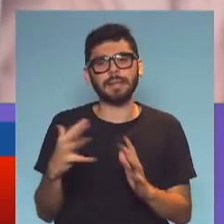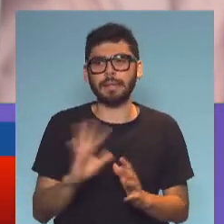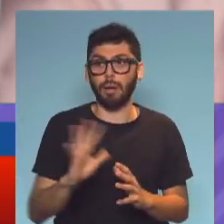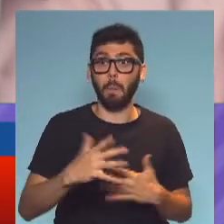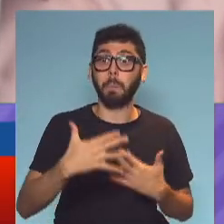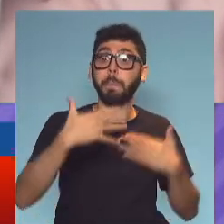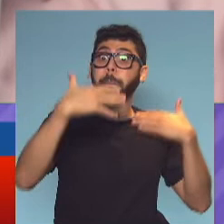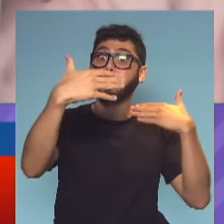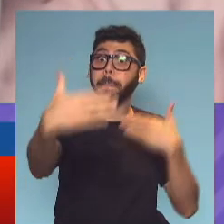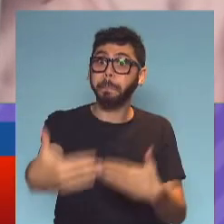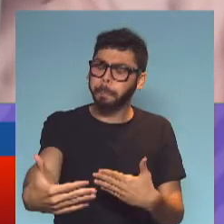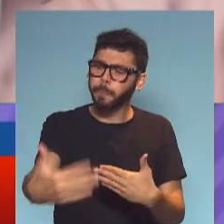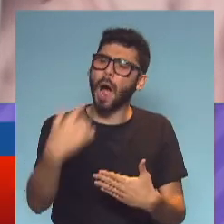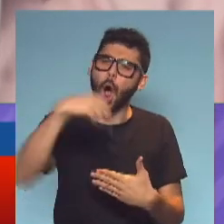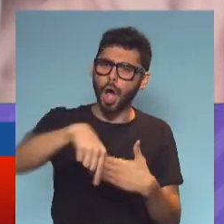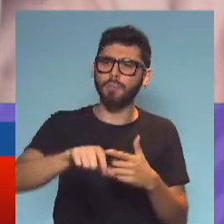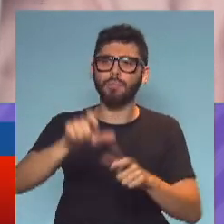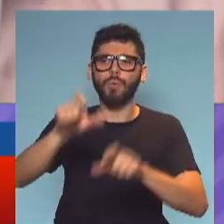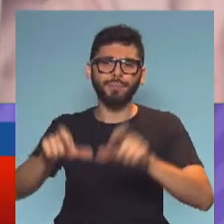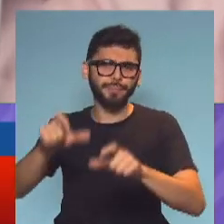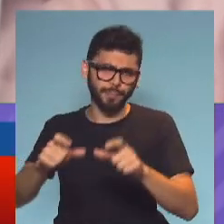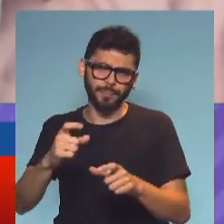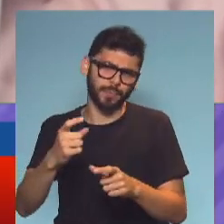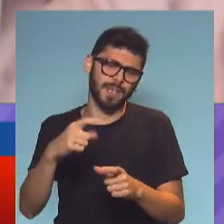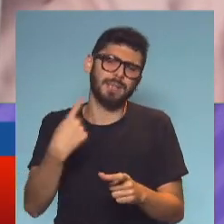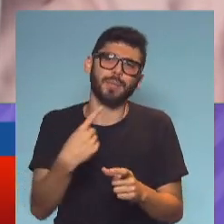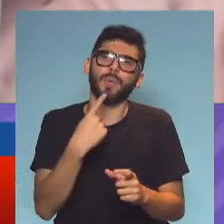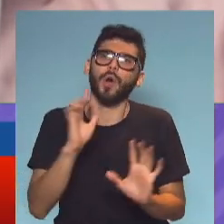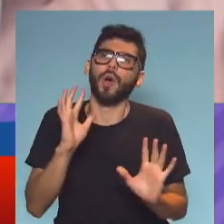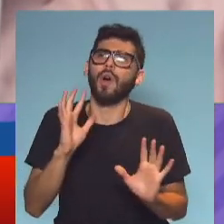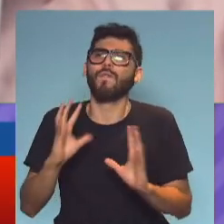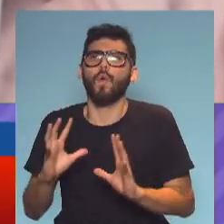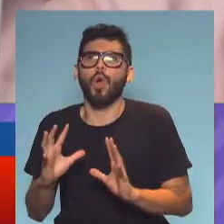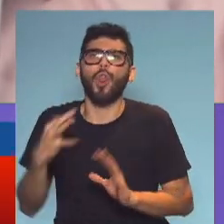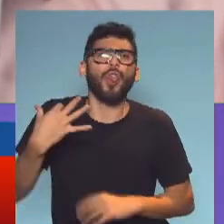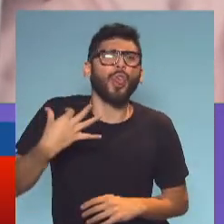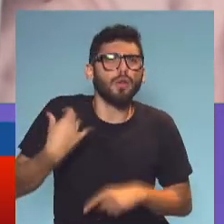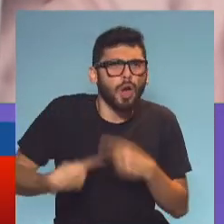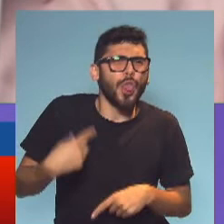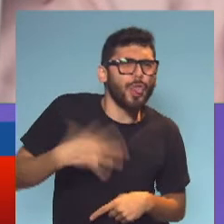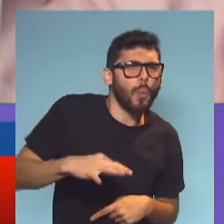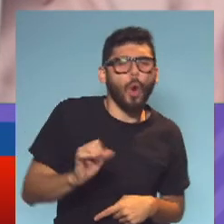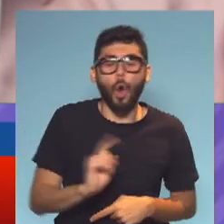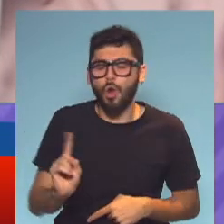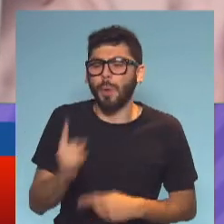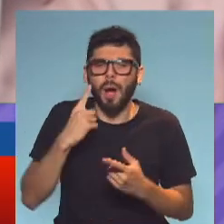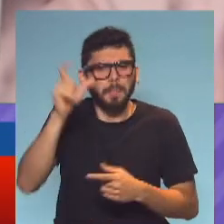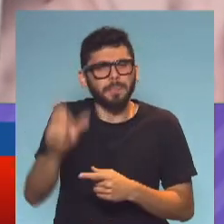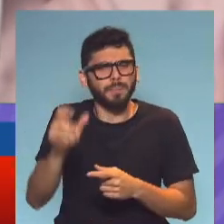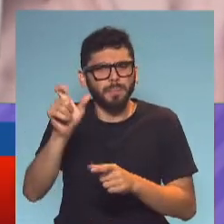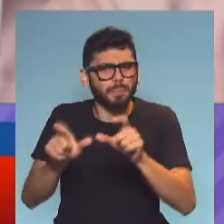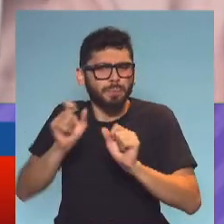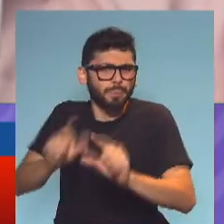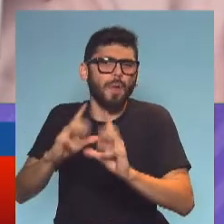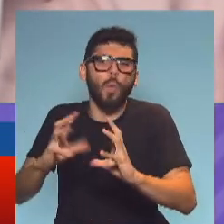que también se los podría escuchar porque generalmente lo planteamos todo en si debe seguir el fútbol o no, y ellos son justamente protagonistas. Me quedo